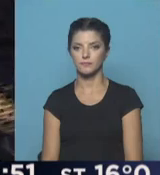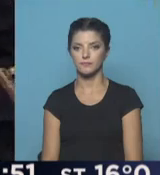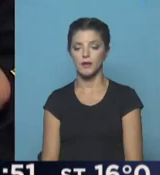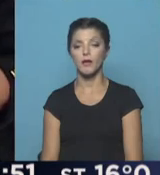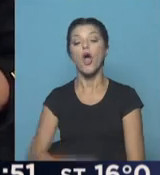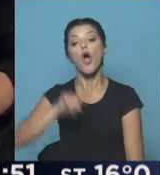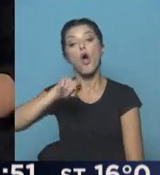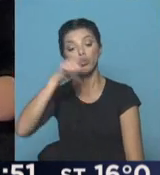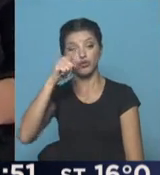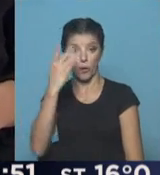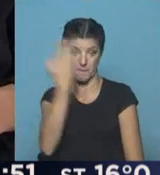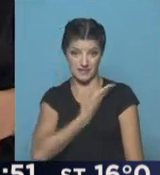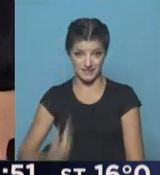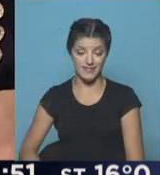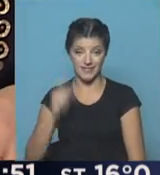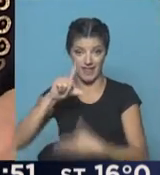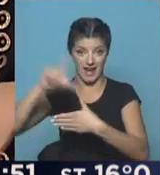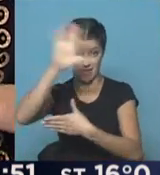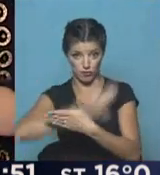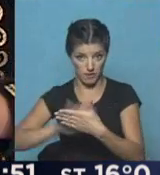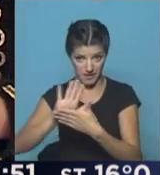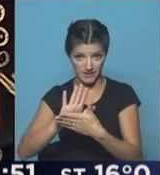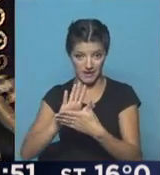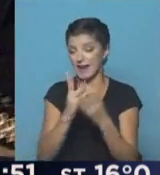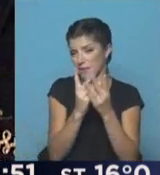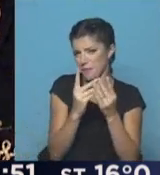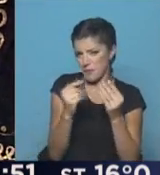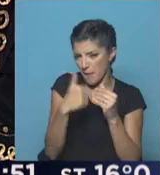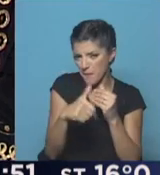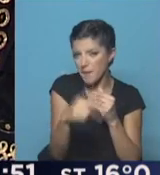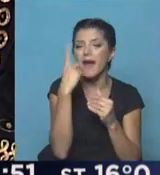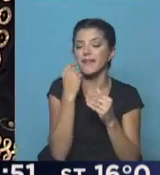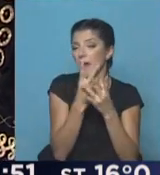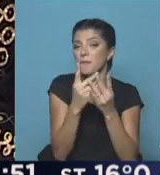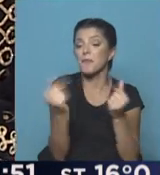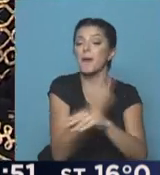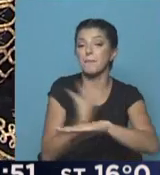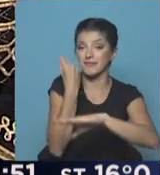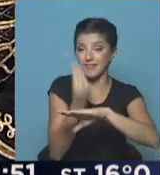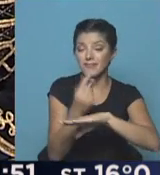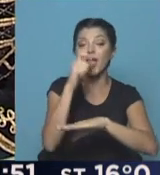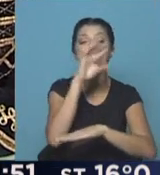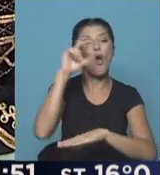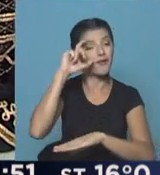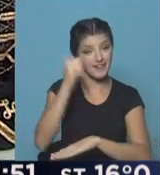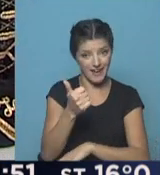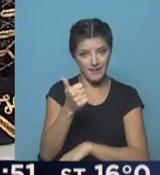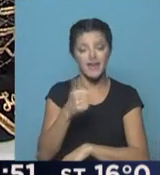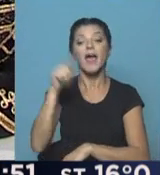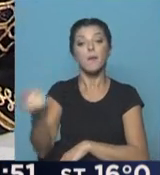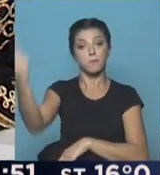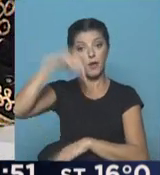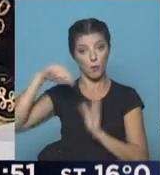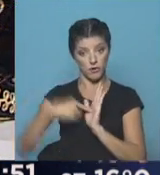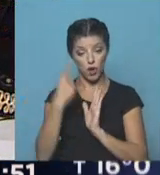otro presidente latinoamericano, en este caso el saliente de Ecuador, le quedan unos pocos días de mandato, Rafael Correa, estuvo en Buenos Aires, donde esta mañana recibió una